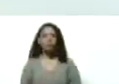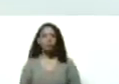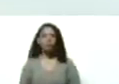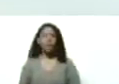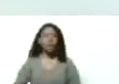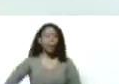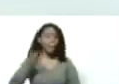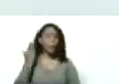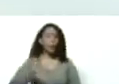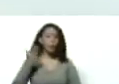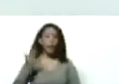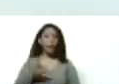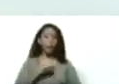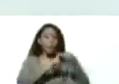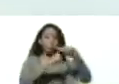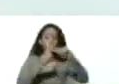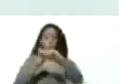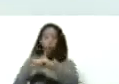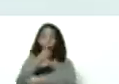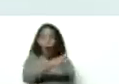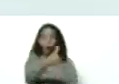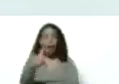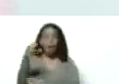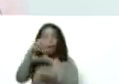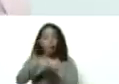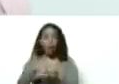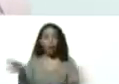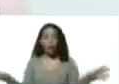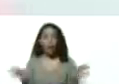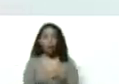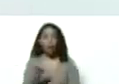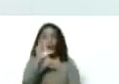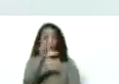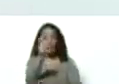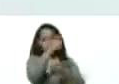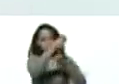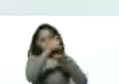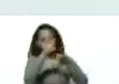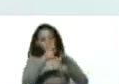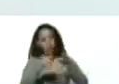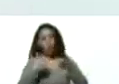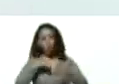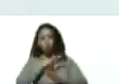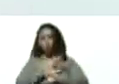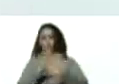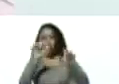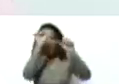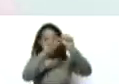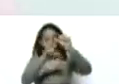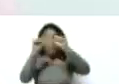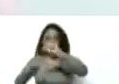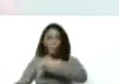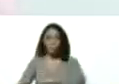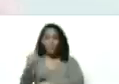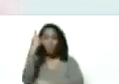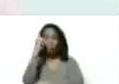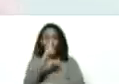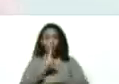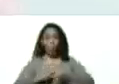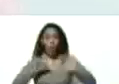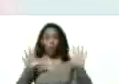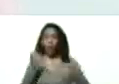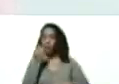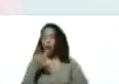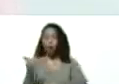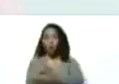particularizados para cada estado. En resumen, tres líneas de acción que hemos revisado. Primero, el 1x10 del buen